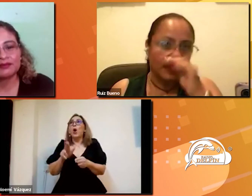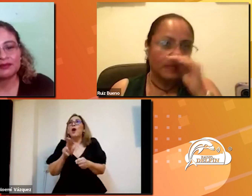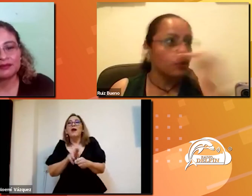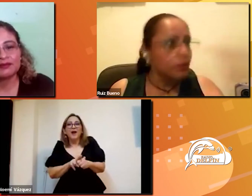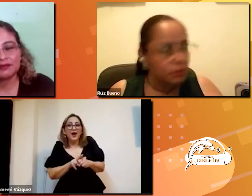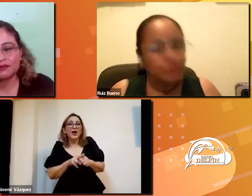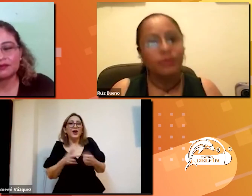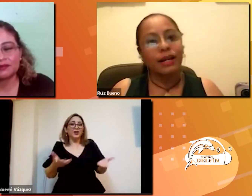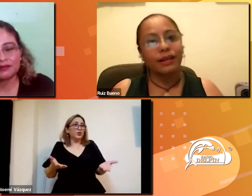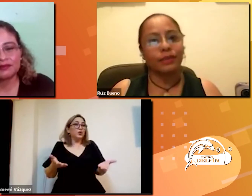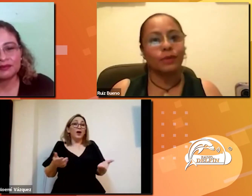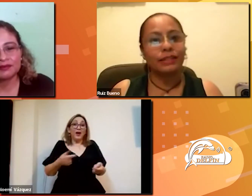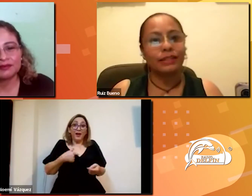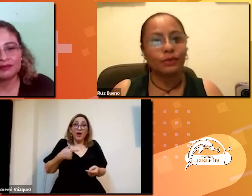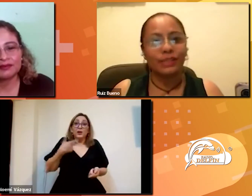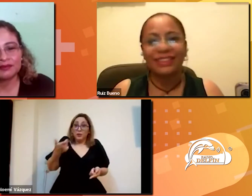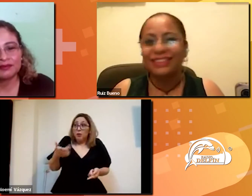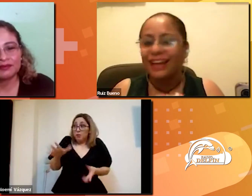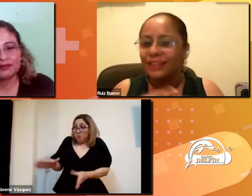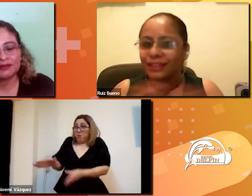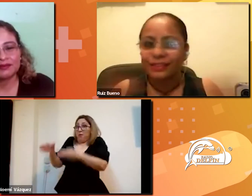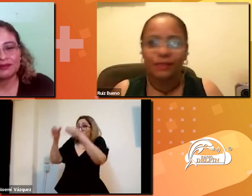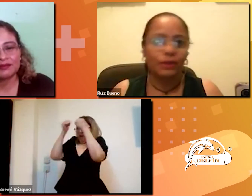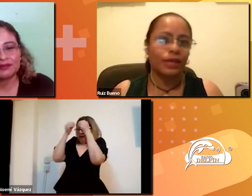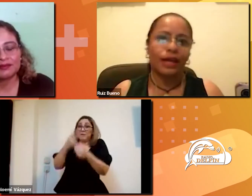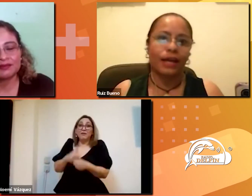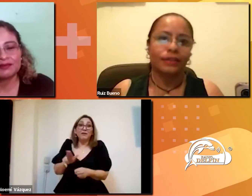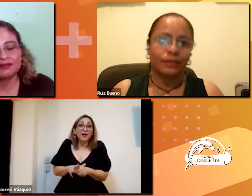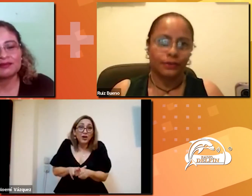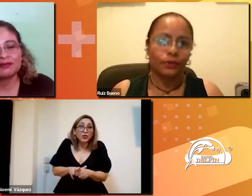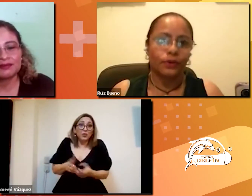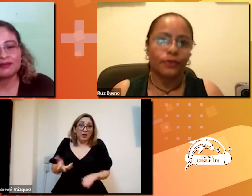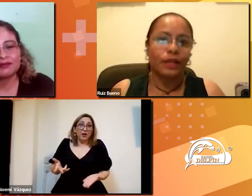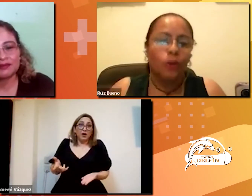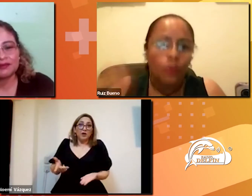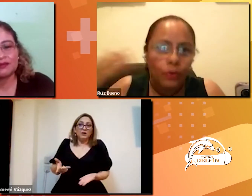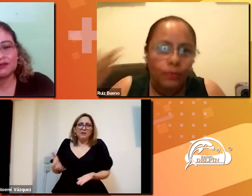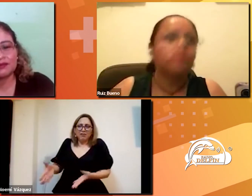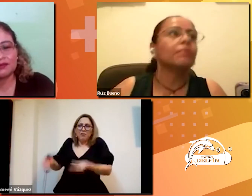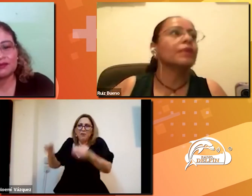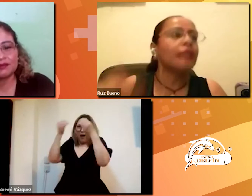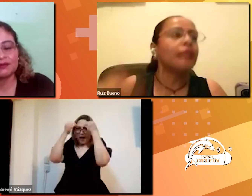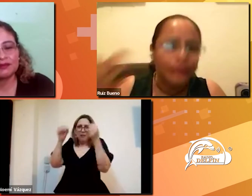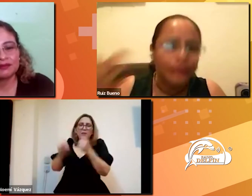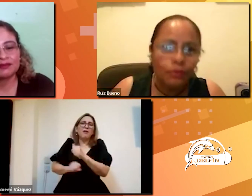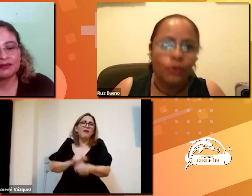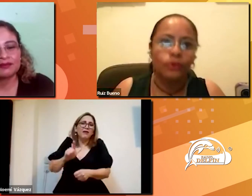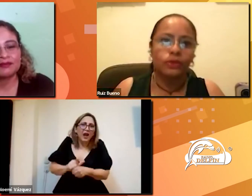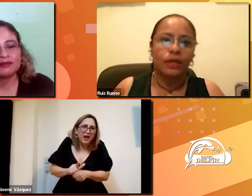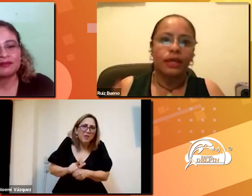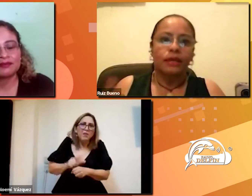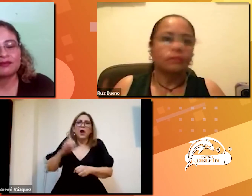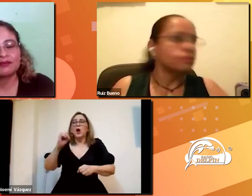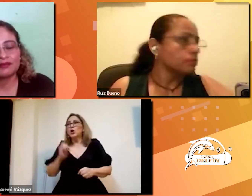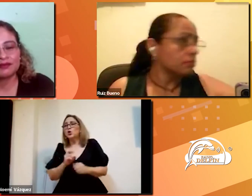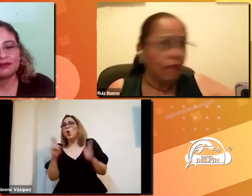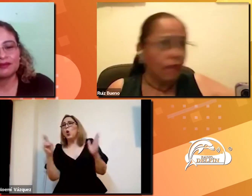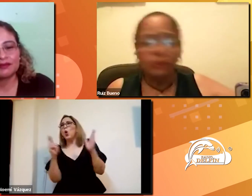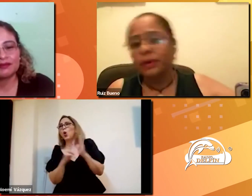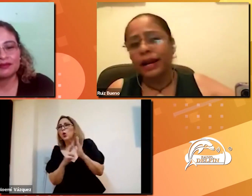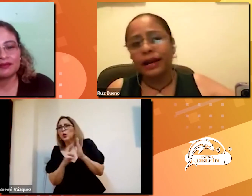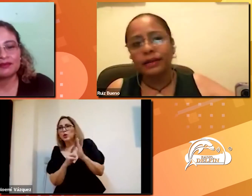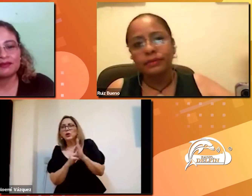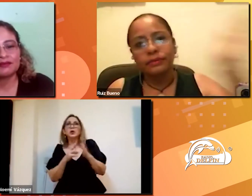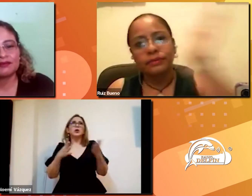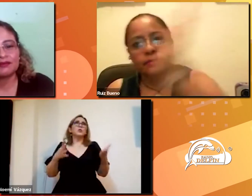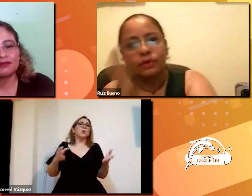queremos aprender, volvemos a ver a la naturaleza, nos da tanta sabiduría, ¿no? De cómo ir a ritmos. En